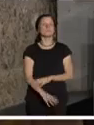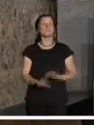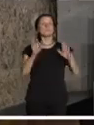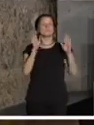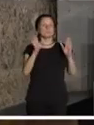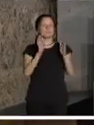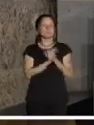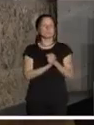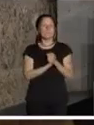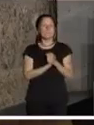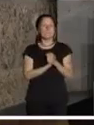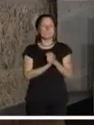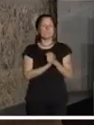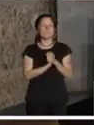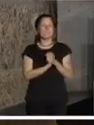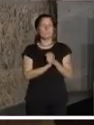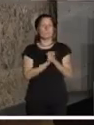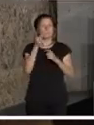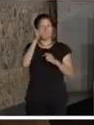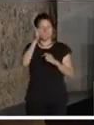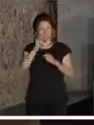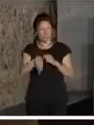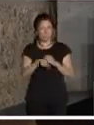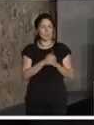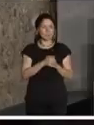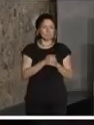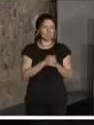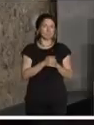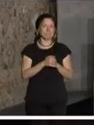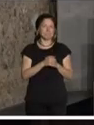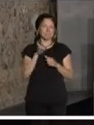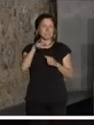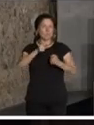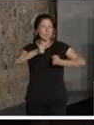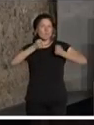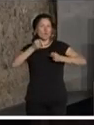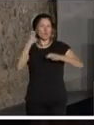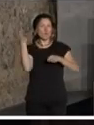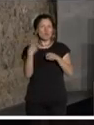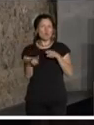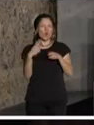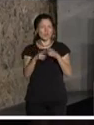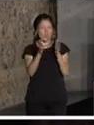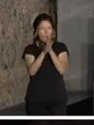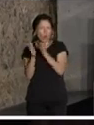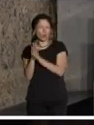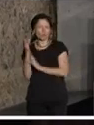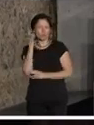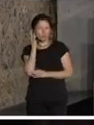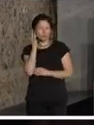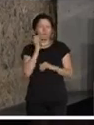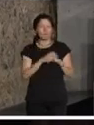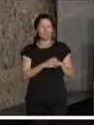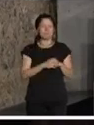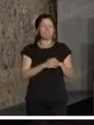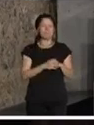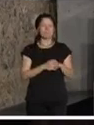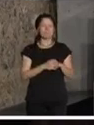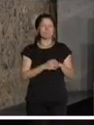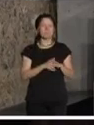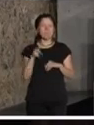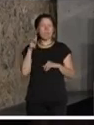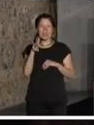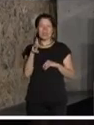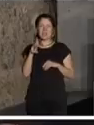y también esta es la fuerza política compañeras que se toma En serio